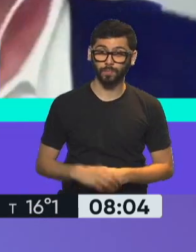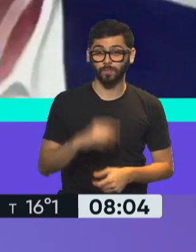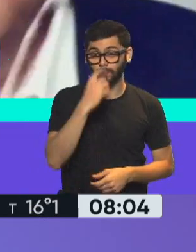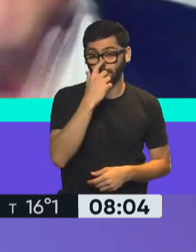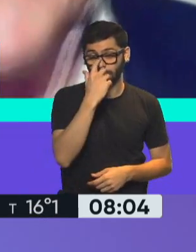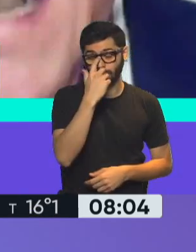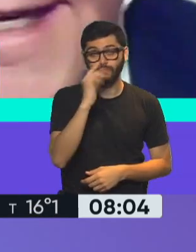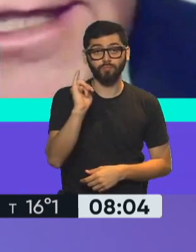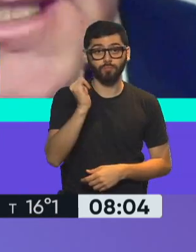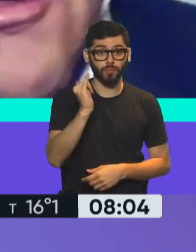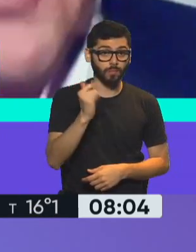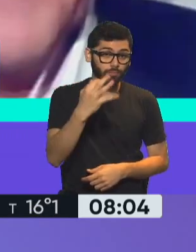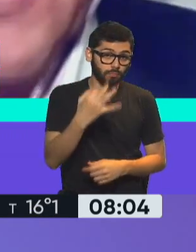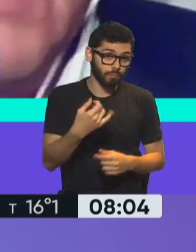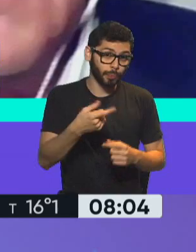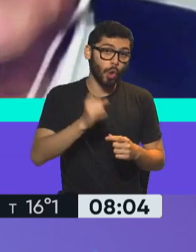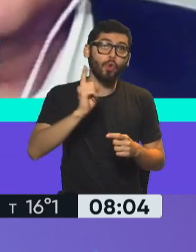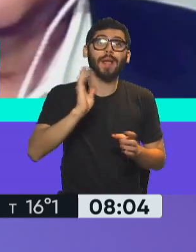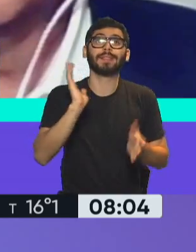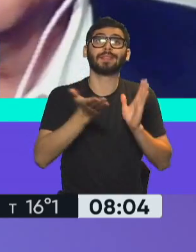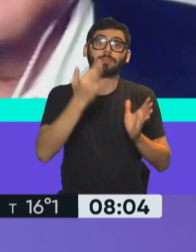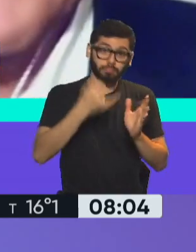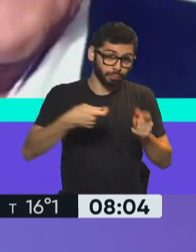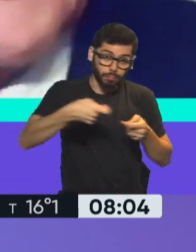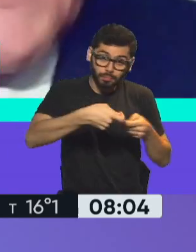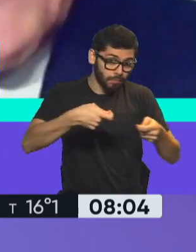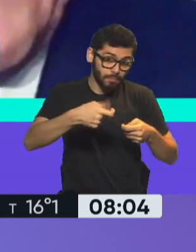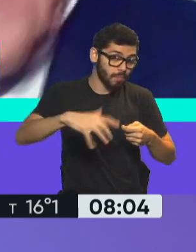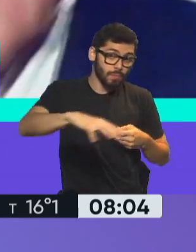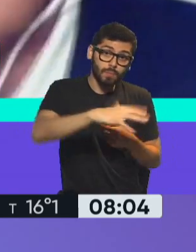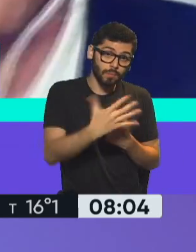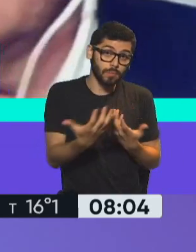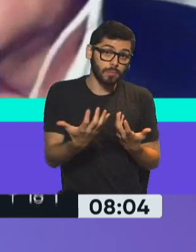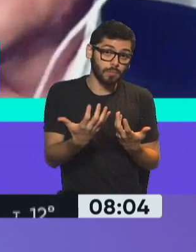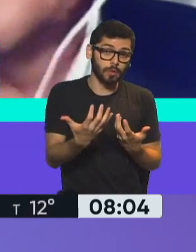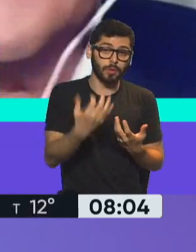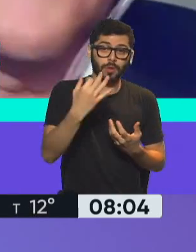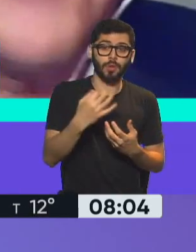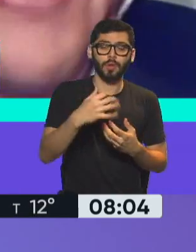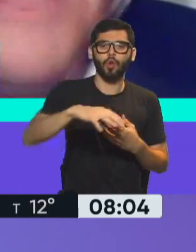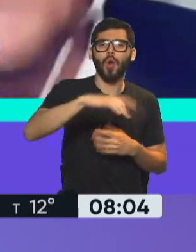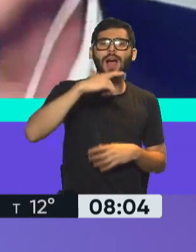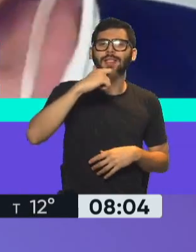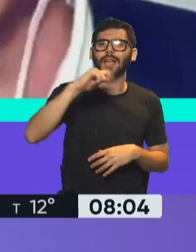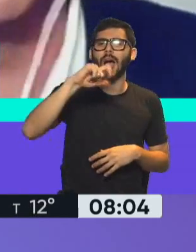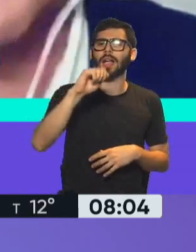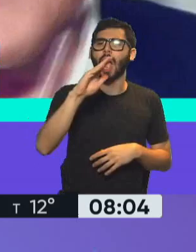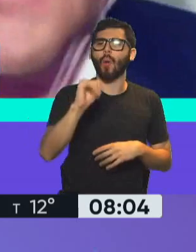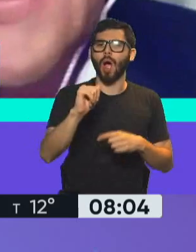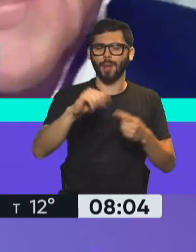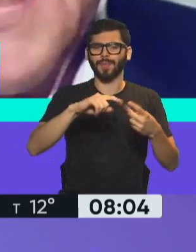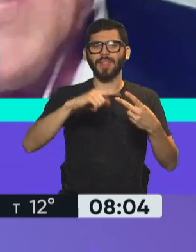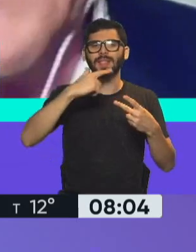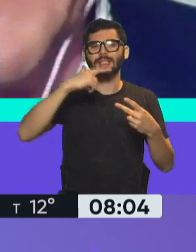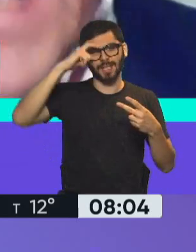Sí, hubo masacres, ya no represión. Claro. En Sacaba, que es cerca de Cochabamba, en Sencata, que es